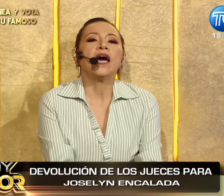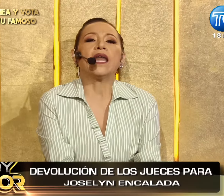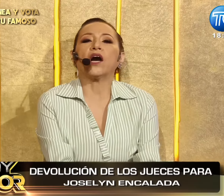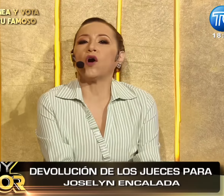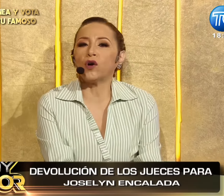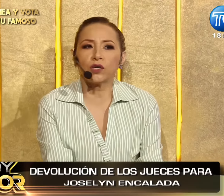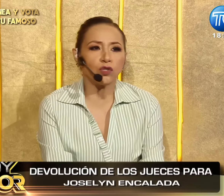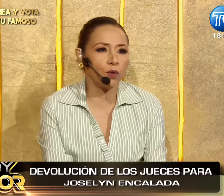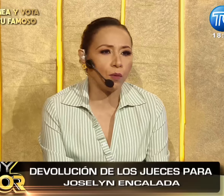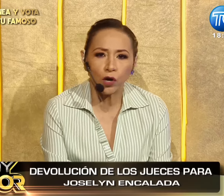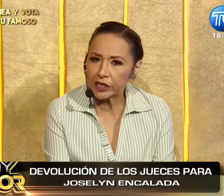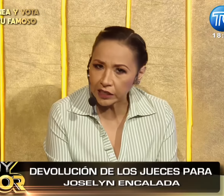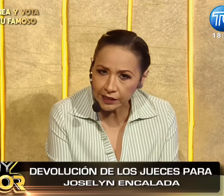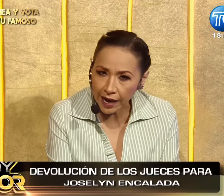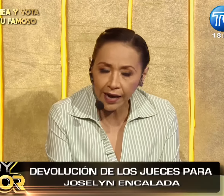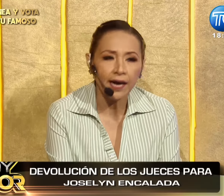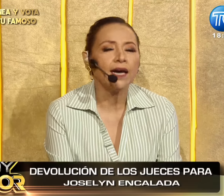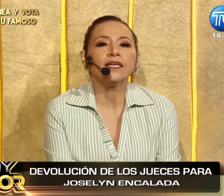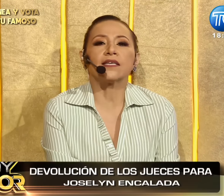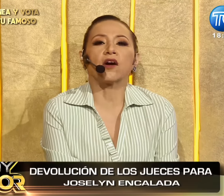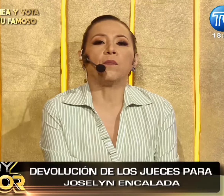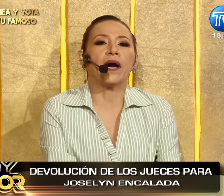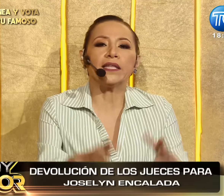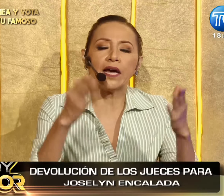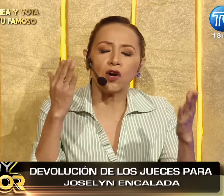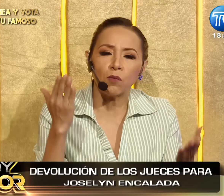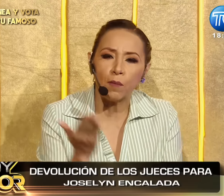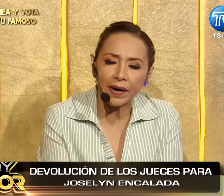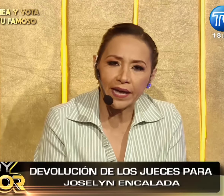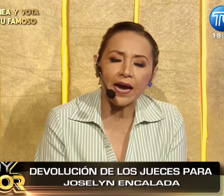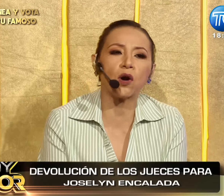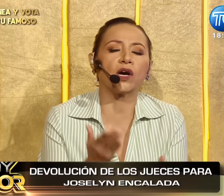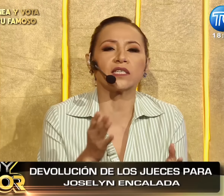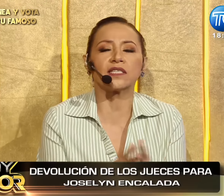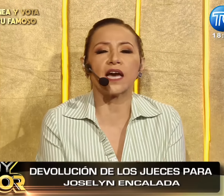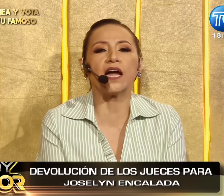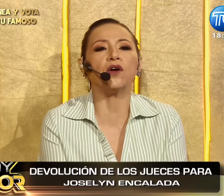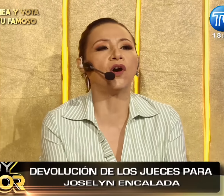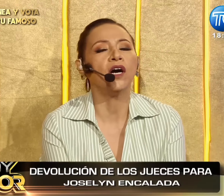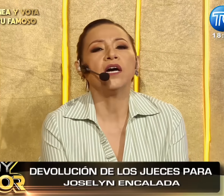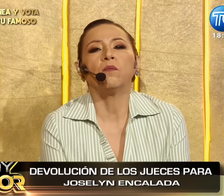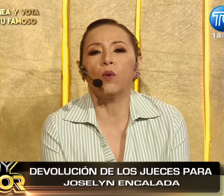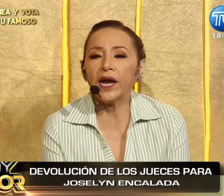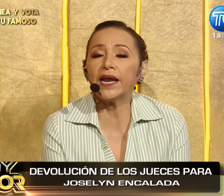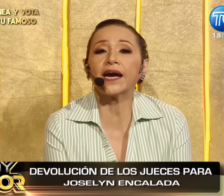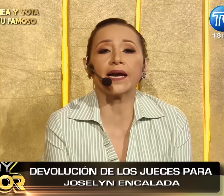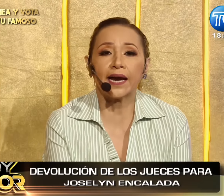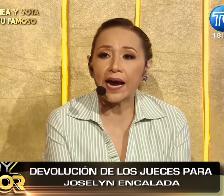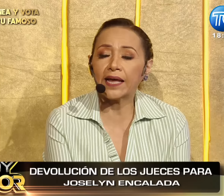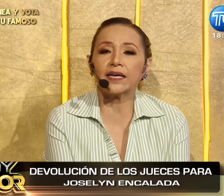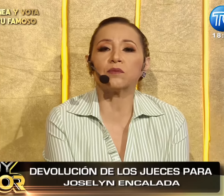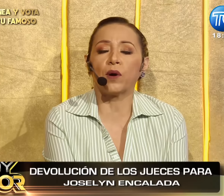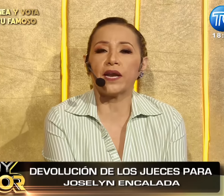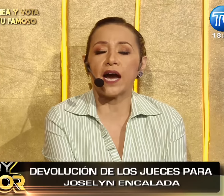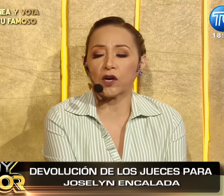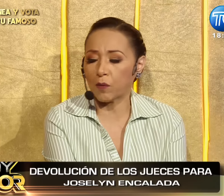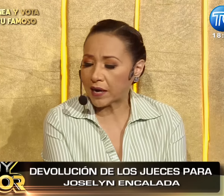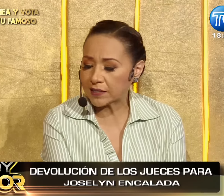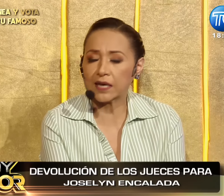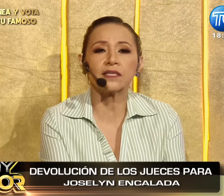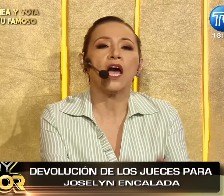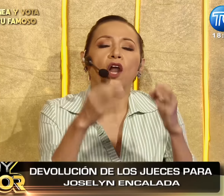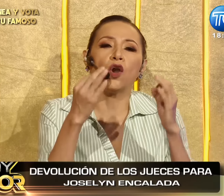espectáculo. La coreo estuvo bonita, se compaginaron como pareja con Cristiano. Buenas cargadas,